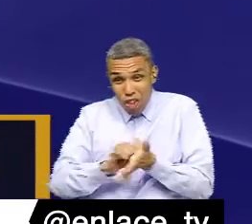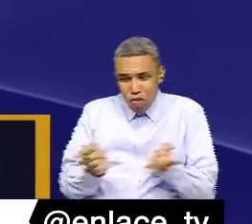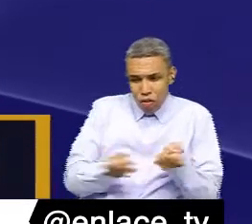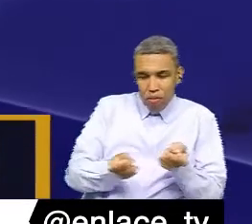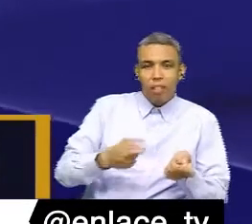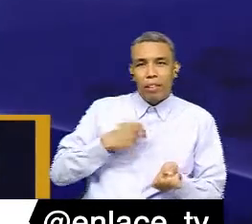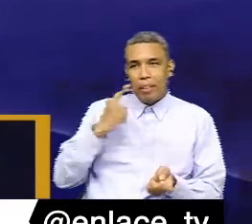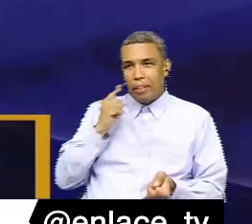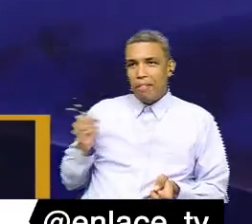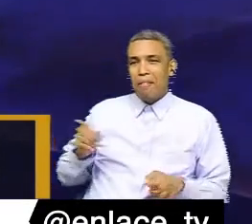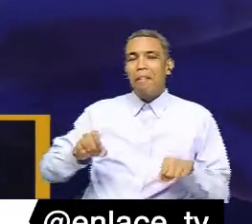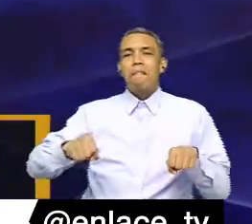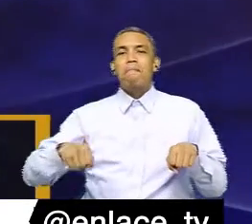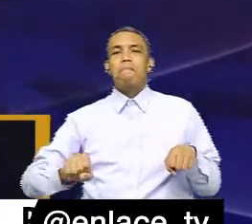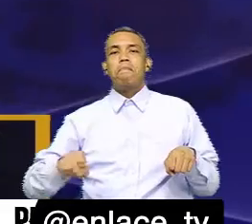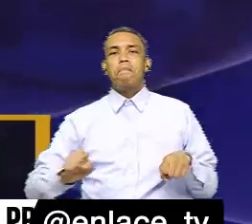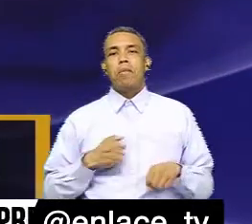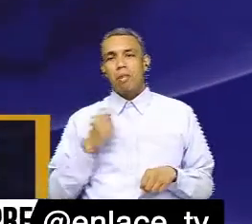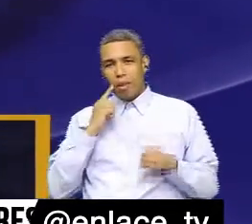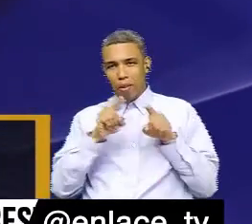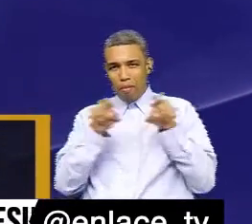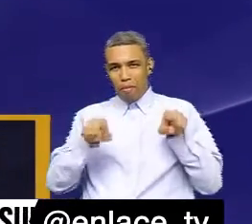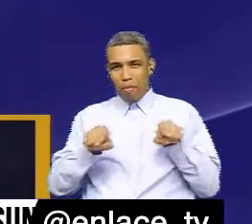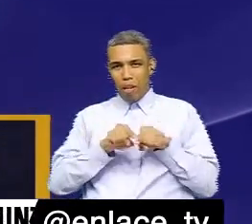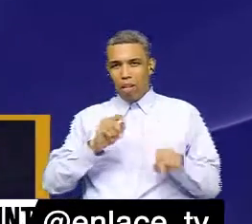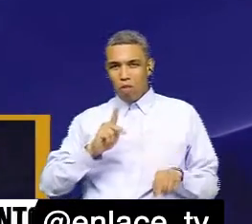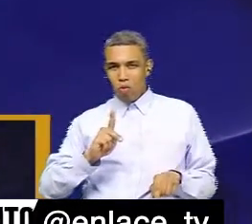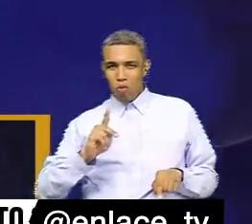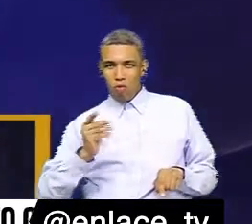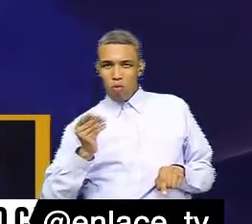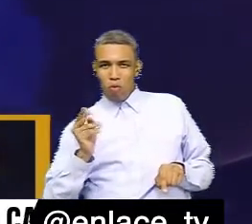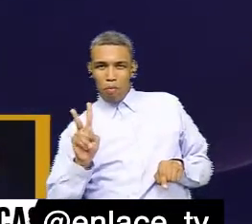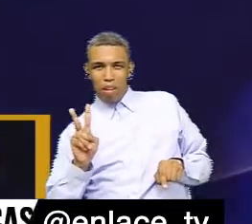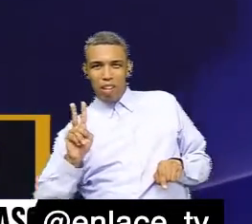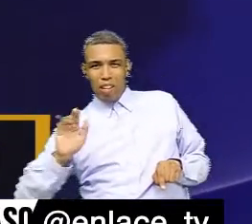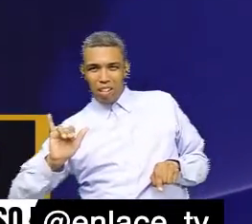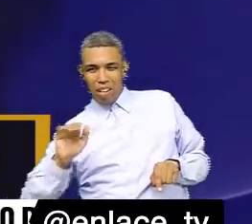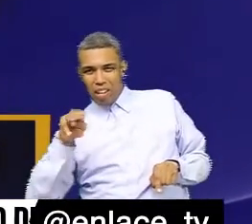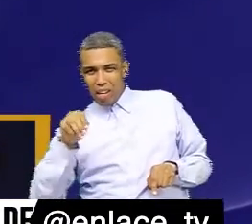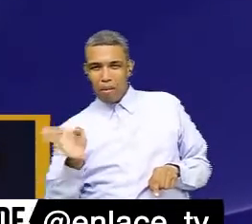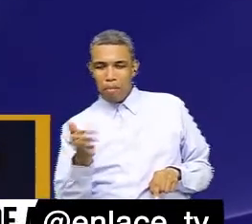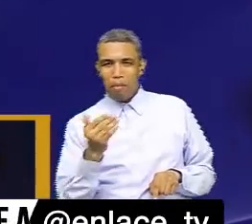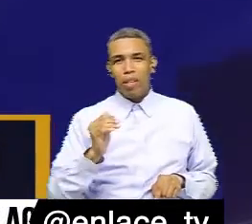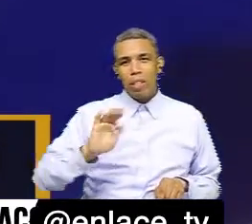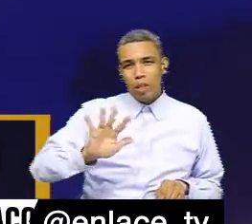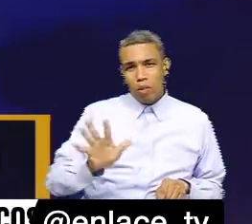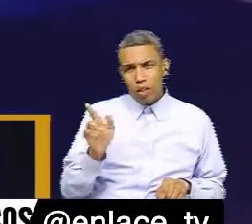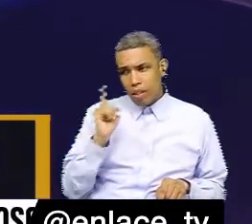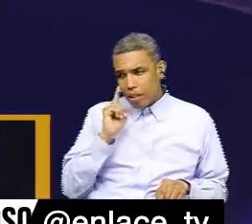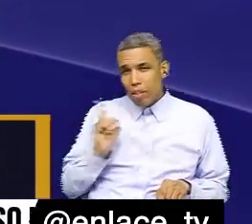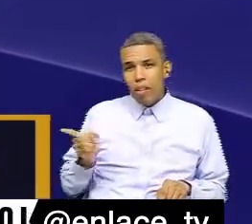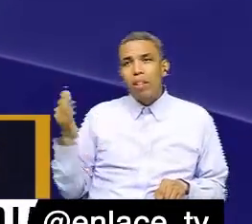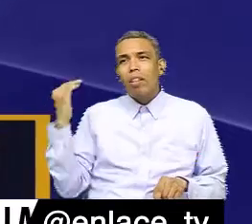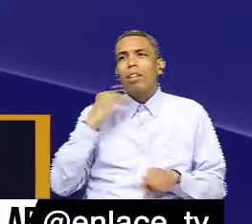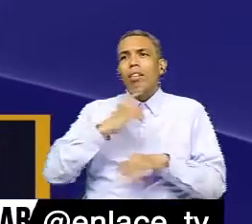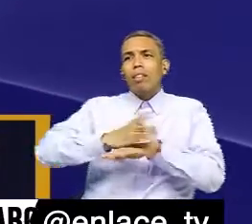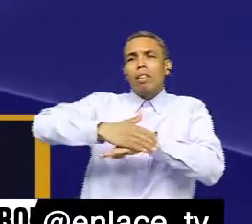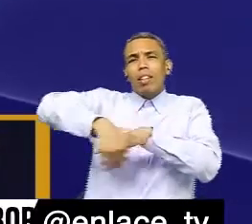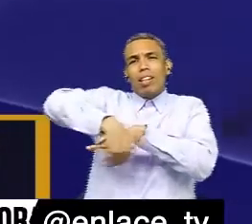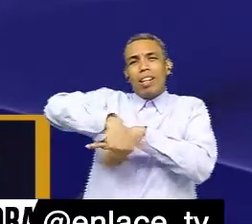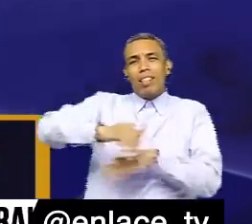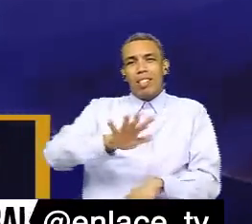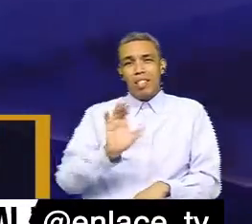motocicleta vivax de placas cuyo m 65 ve que según testigos el habitante de calle habría retirado de la calle 50 con carrera 22